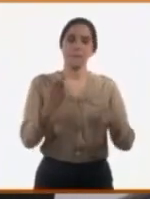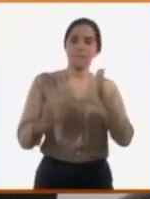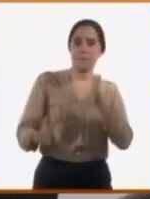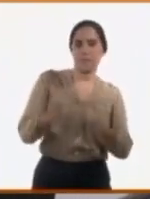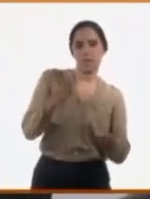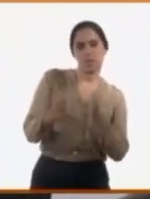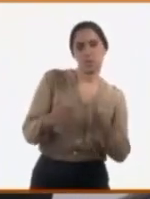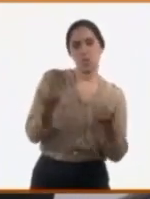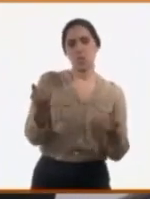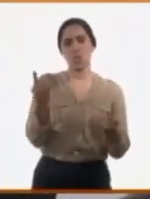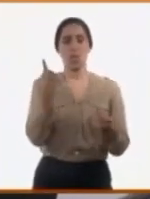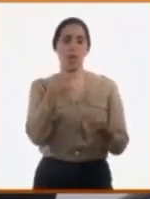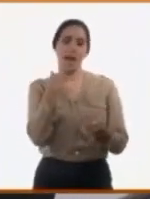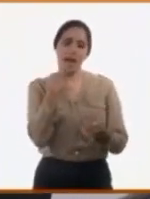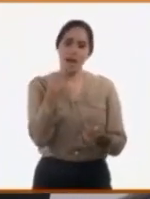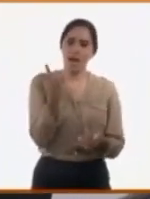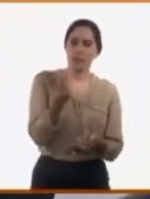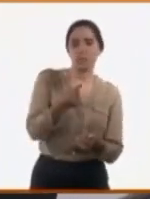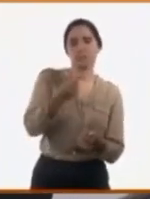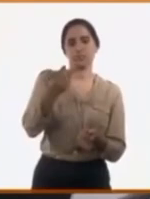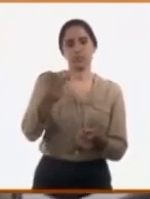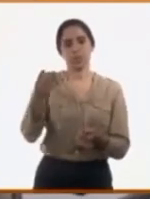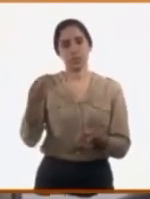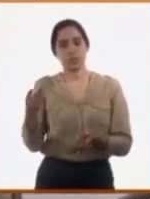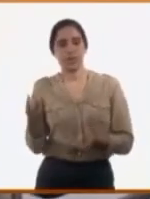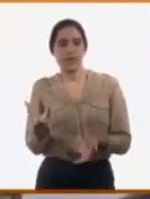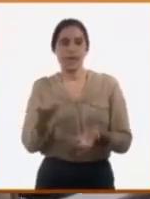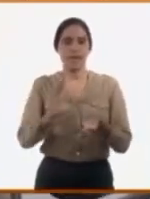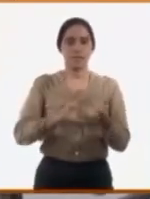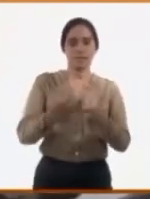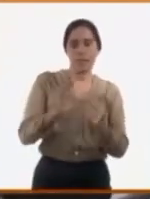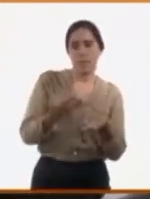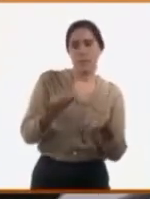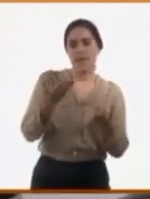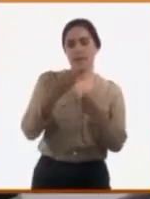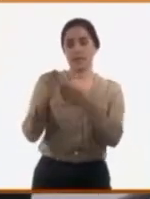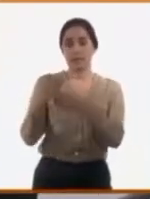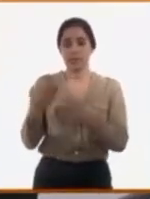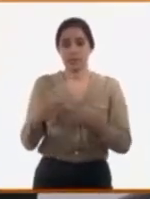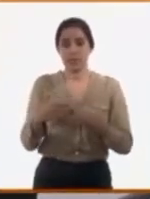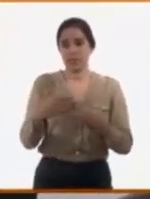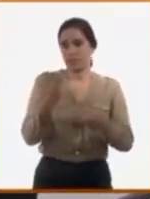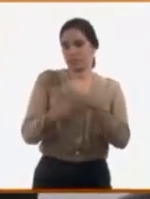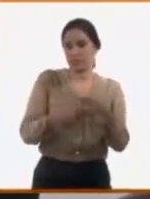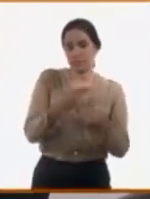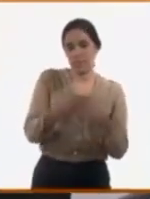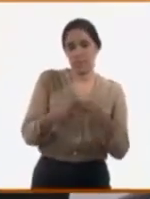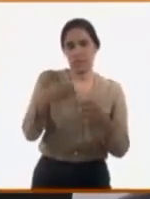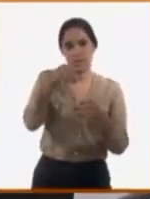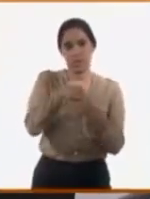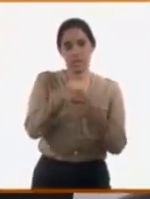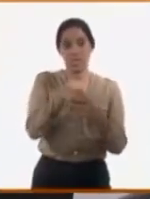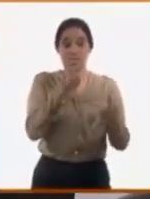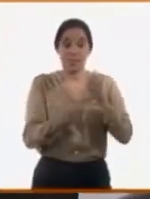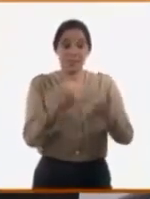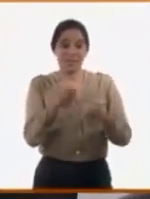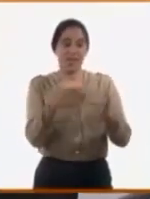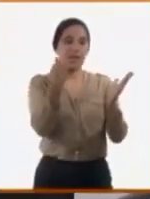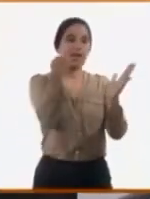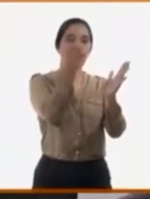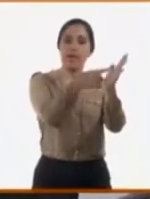lectivos por trimestre por módulo atendiendo a que las características de la universidad Bueno lo puedan